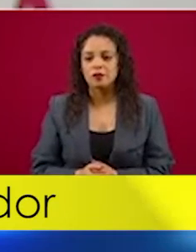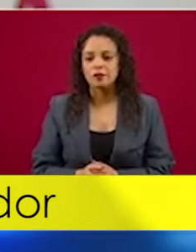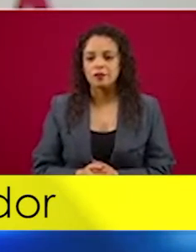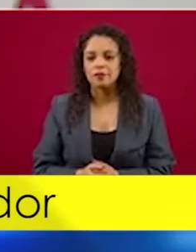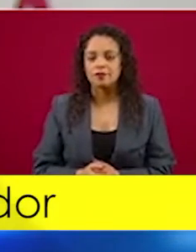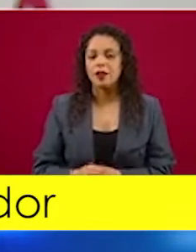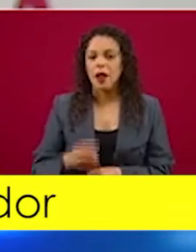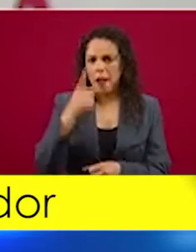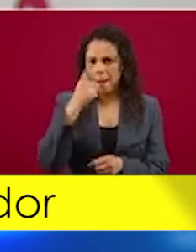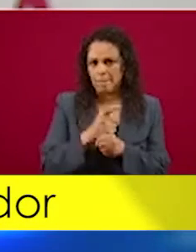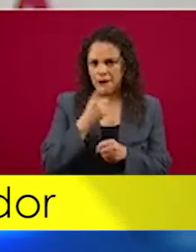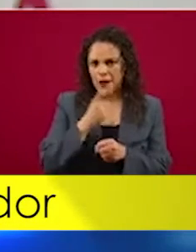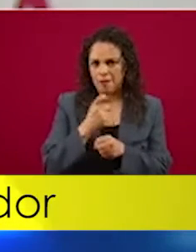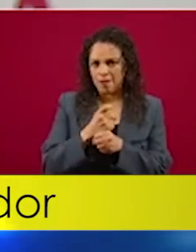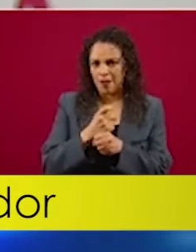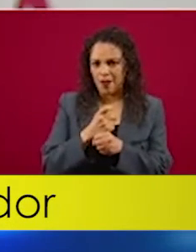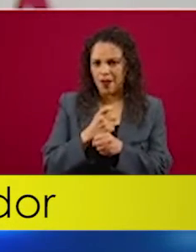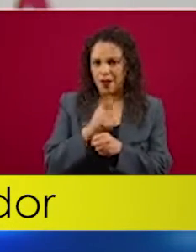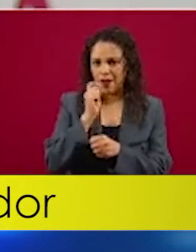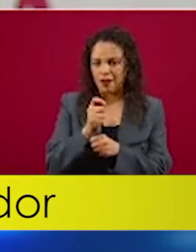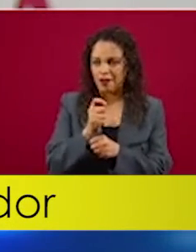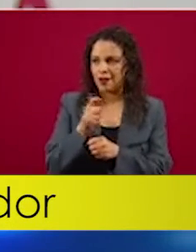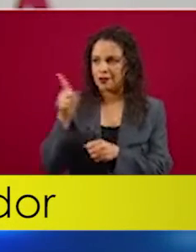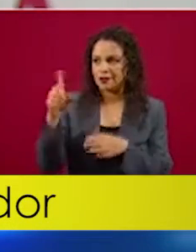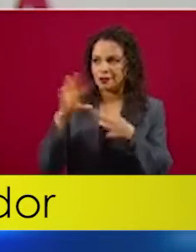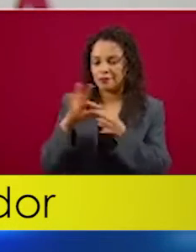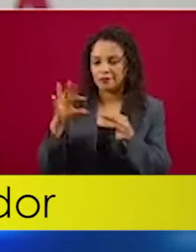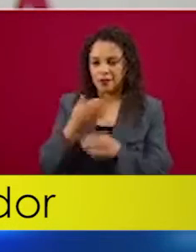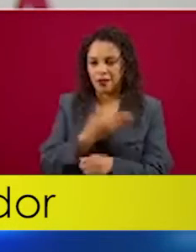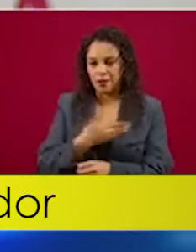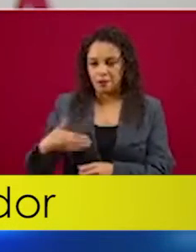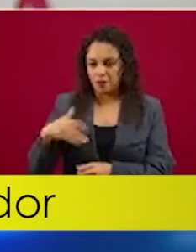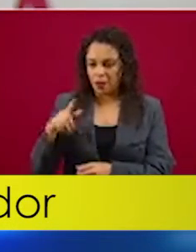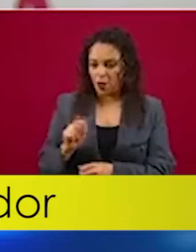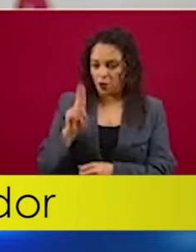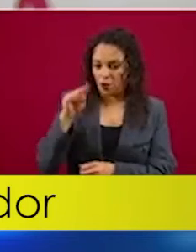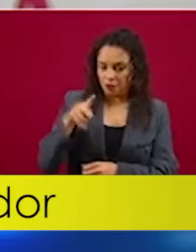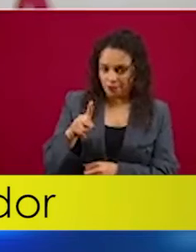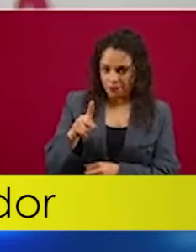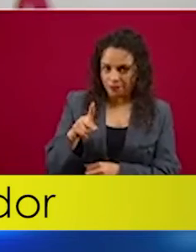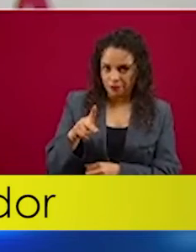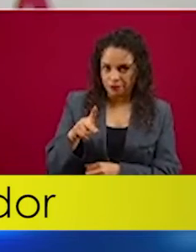segunda intervención del presidente Trump, donde ya hay un reconocimiento